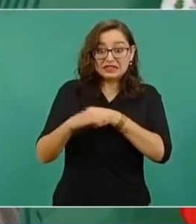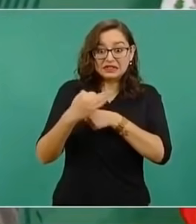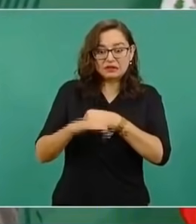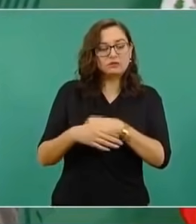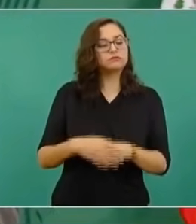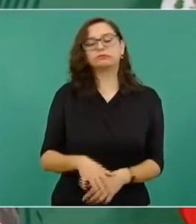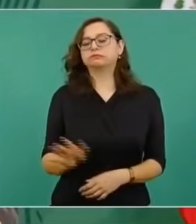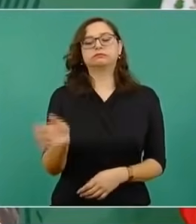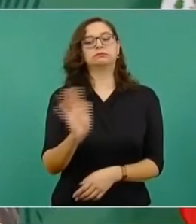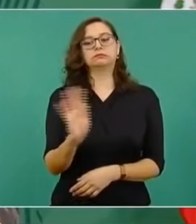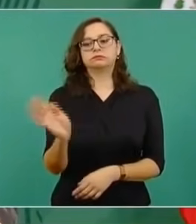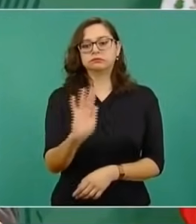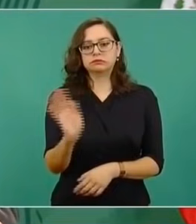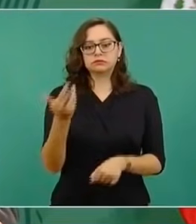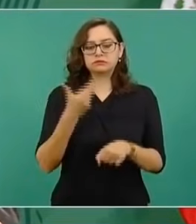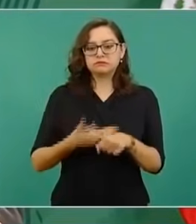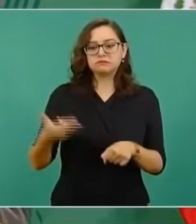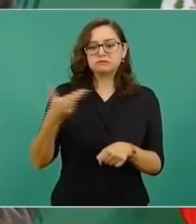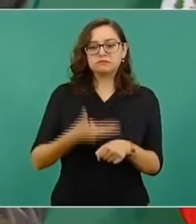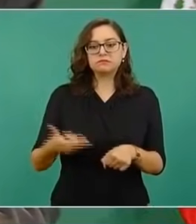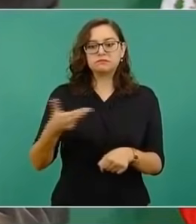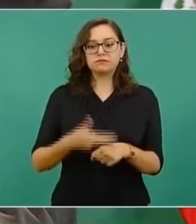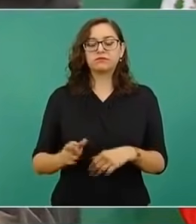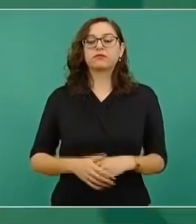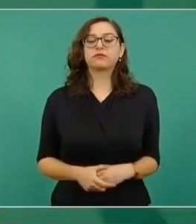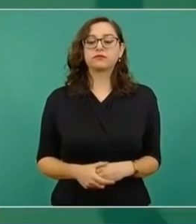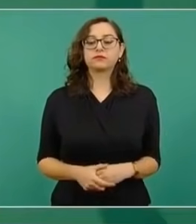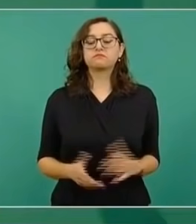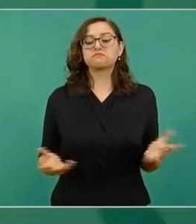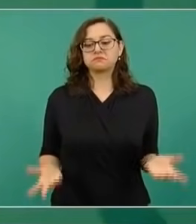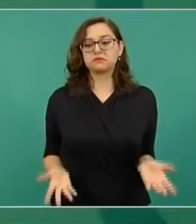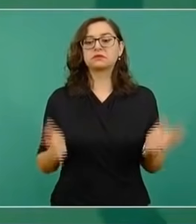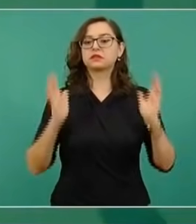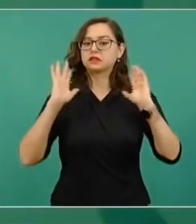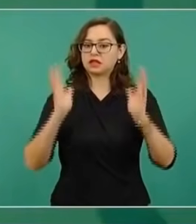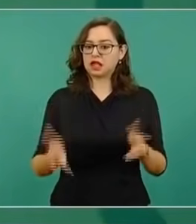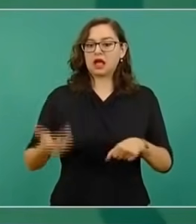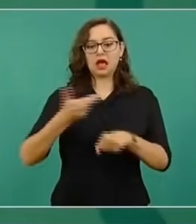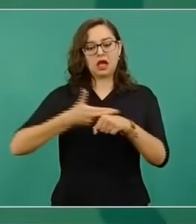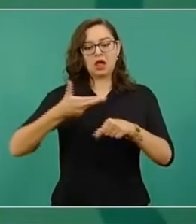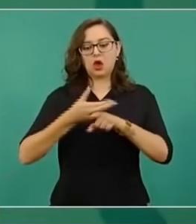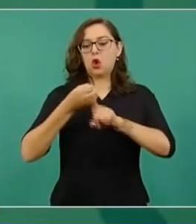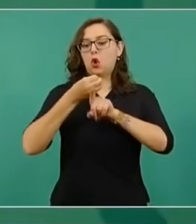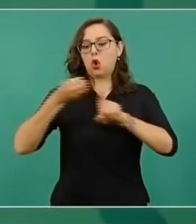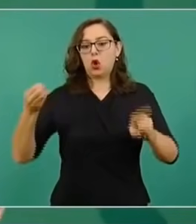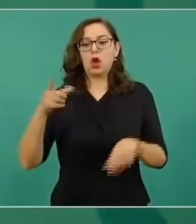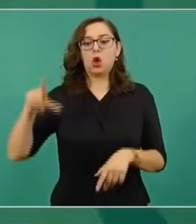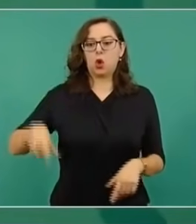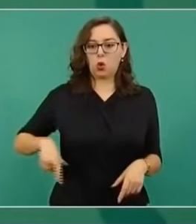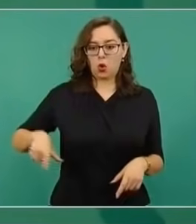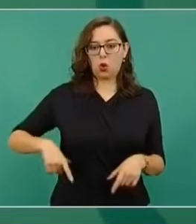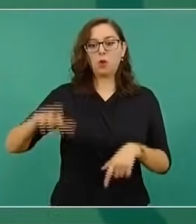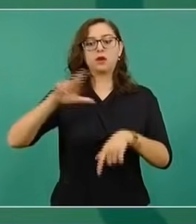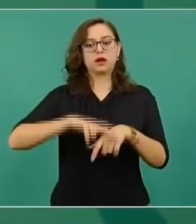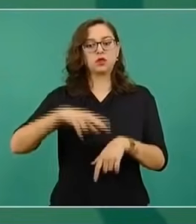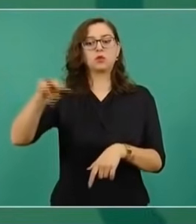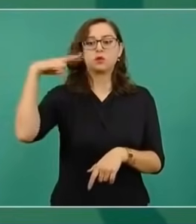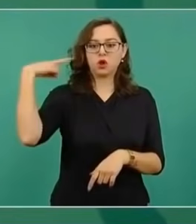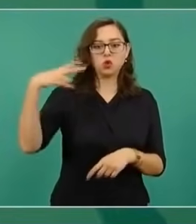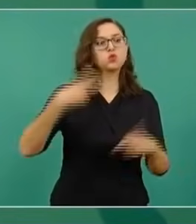instrucciones. Entonces empieza la ceremonia, empieza el gobernador de Veracruz, Miguel Alemán, a